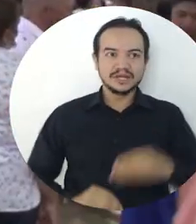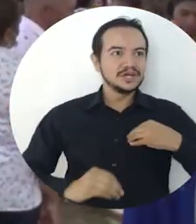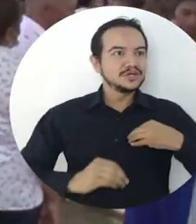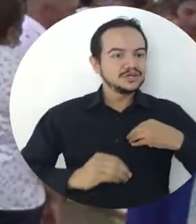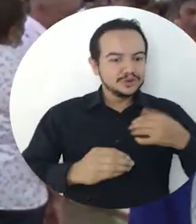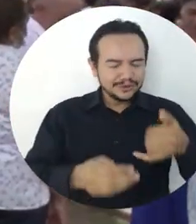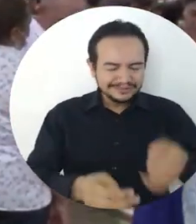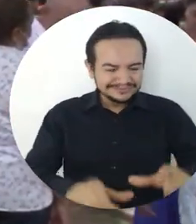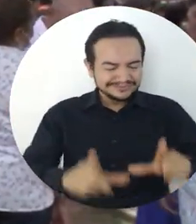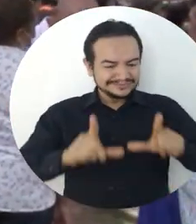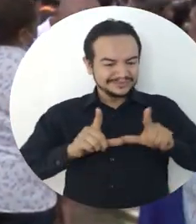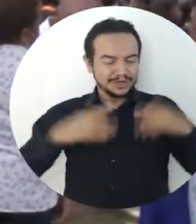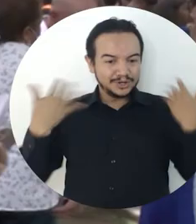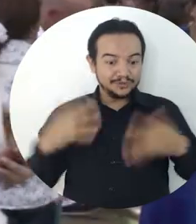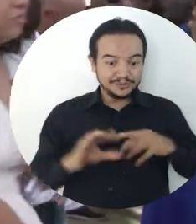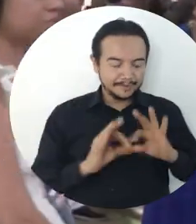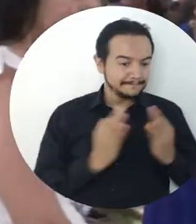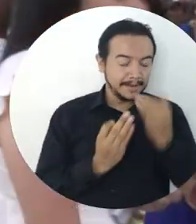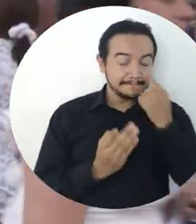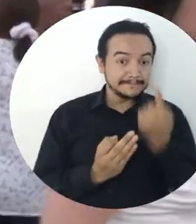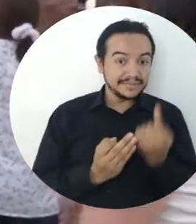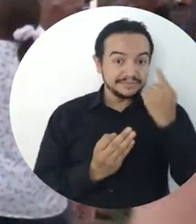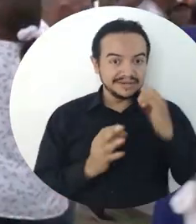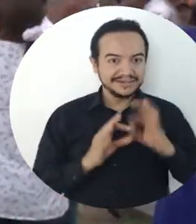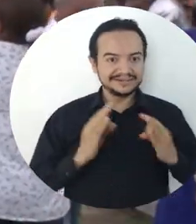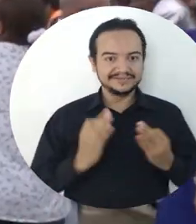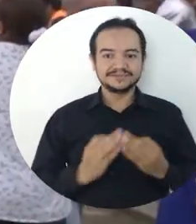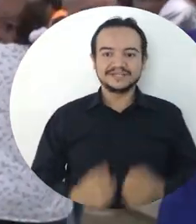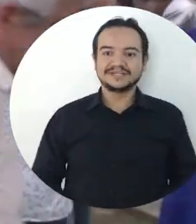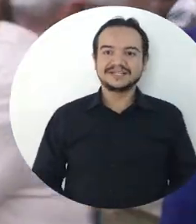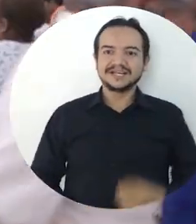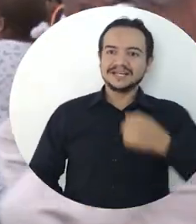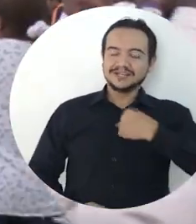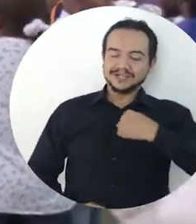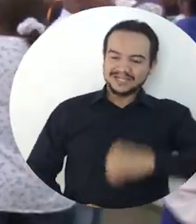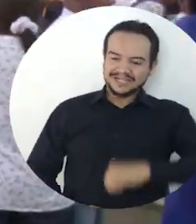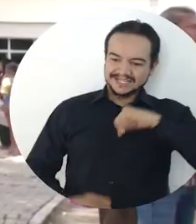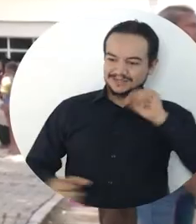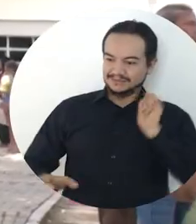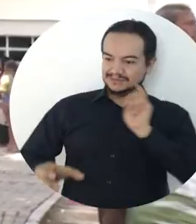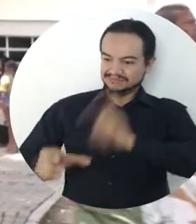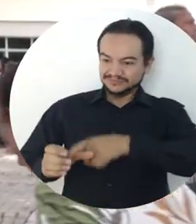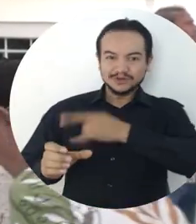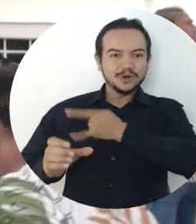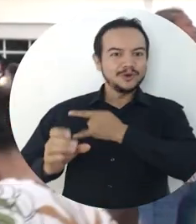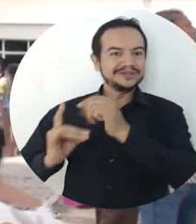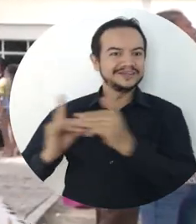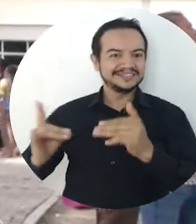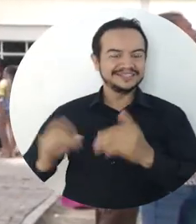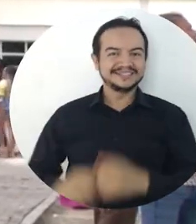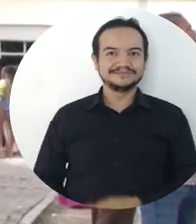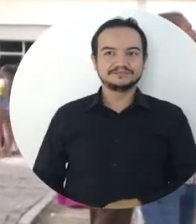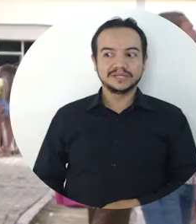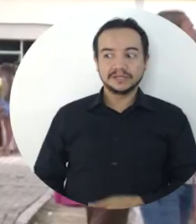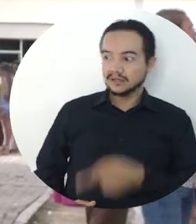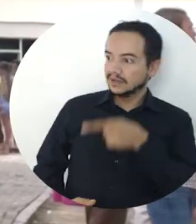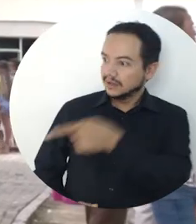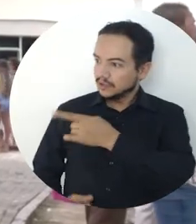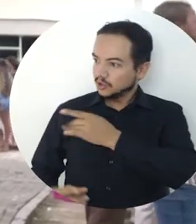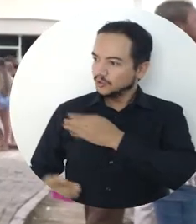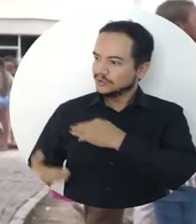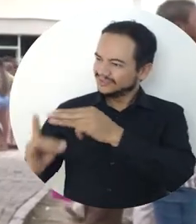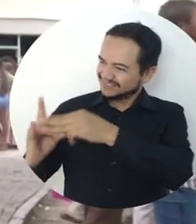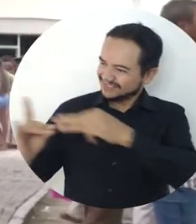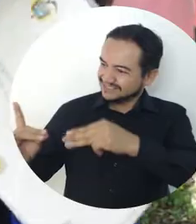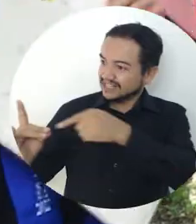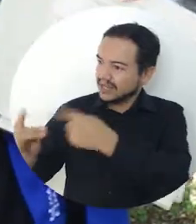privilegio es una emoción muy grande pues pertenecer a una hermana Mater como esta me dejó conocimiento pero